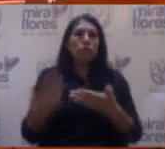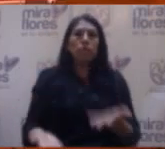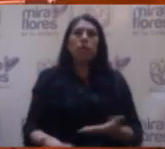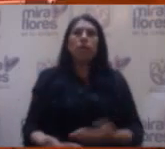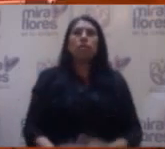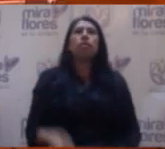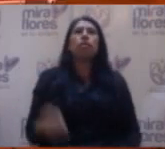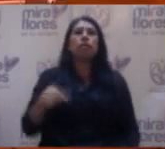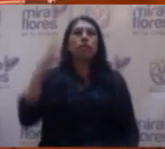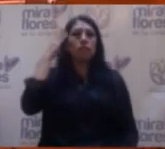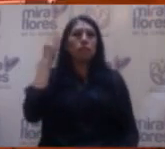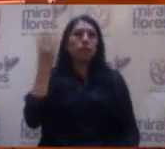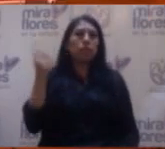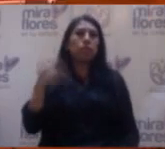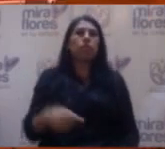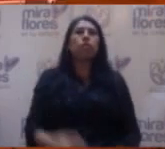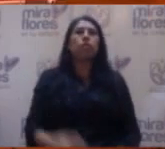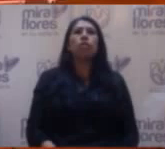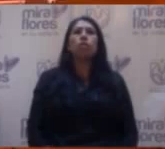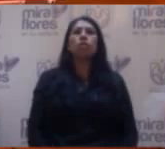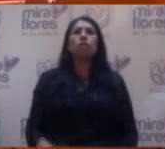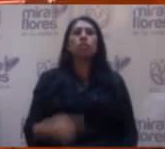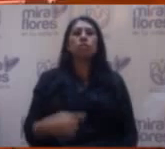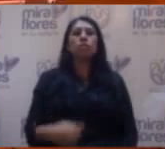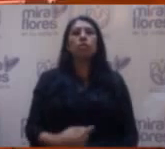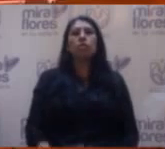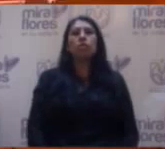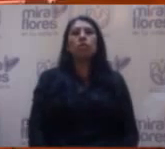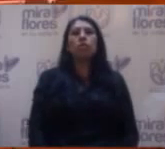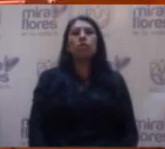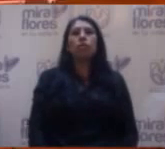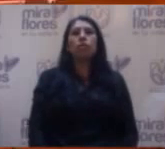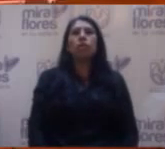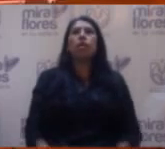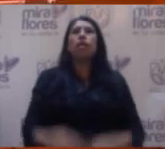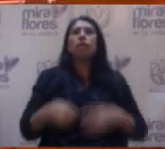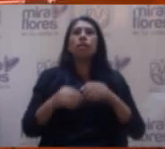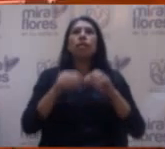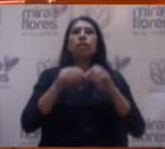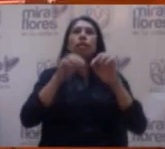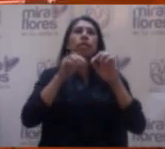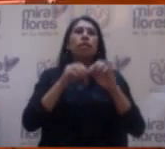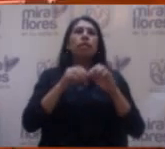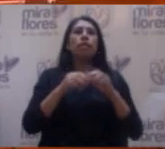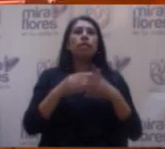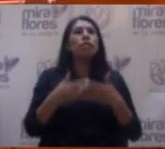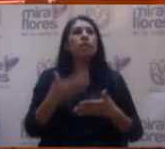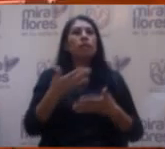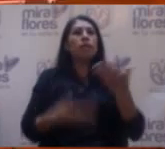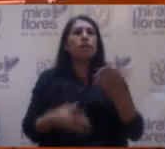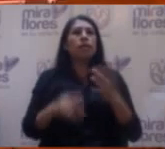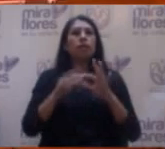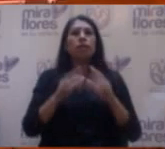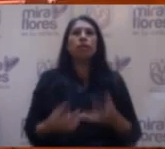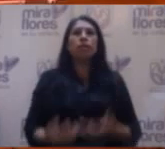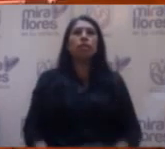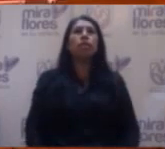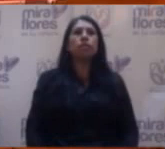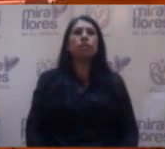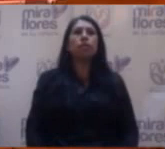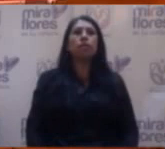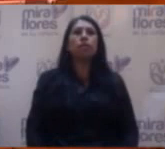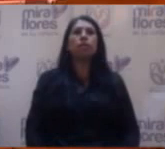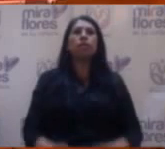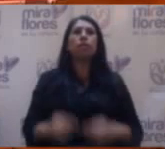acá creo que la clave de todo esto es la carta de gobierno electrónico que el Consejo